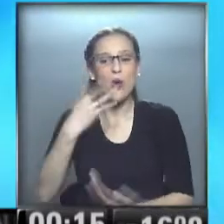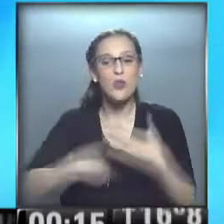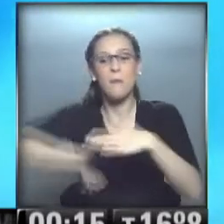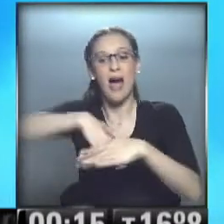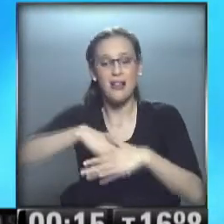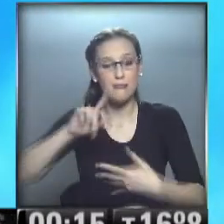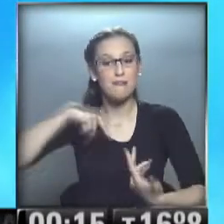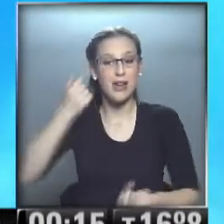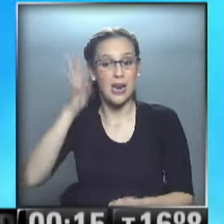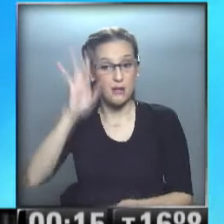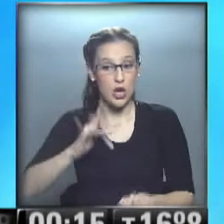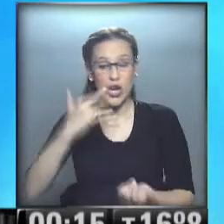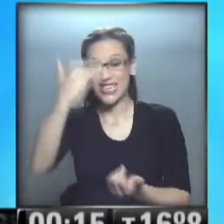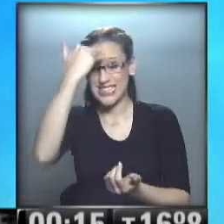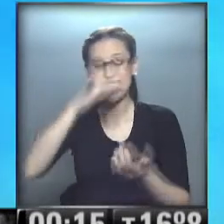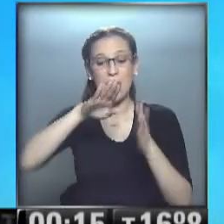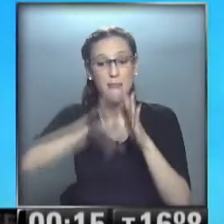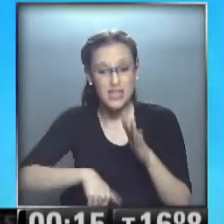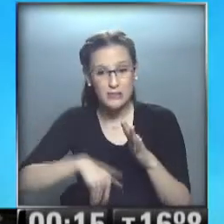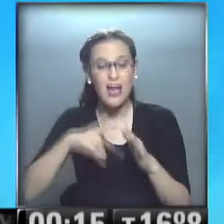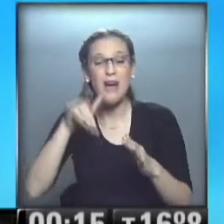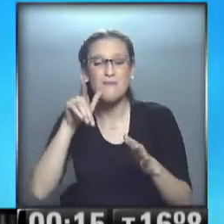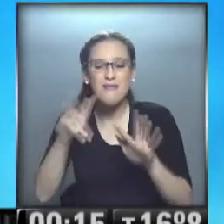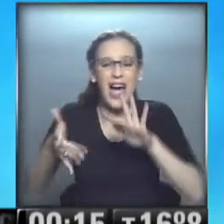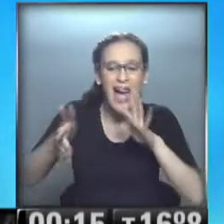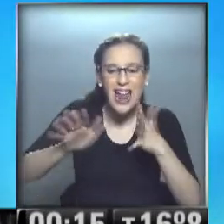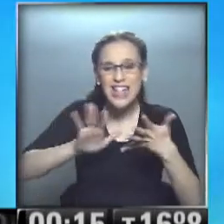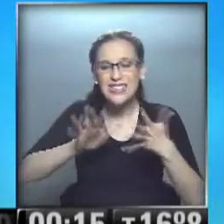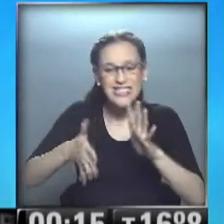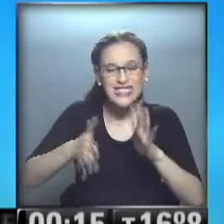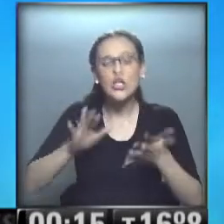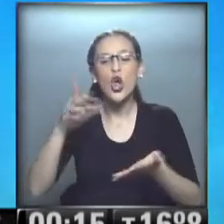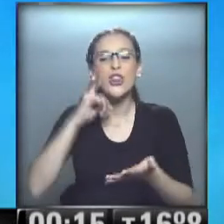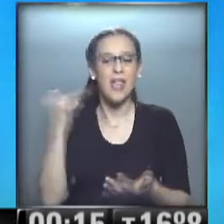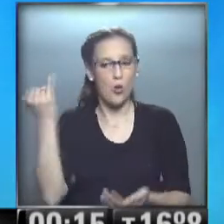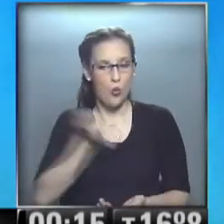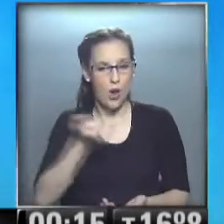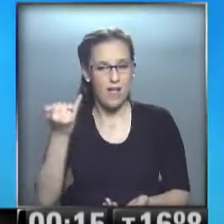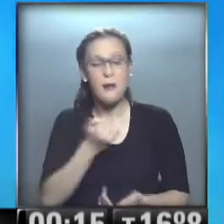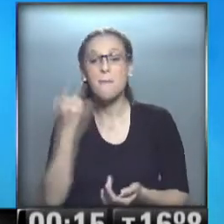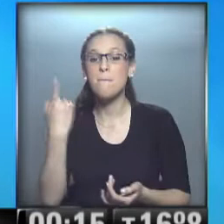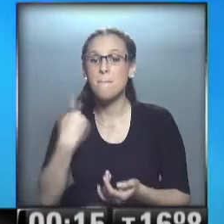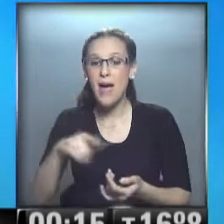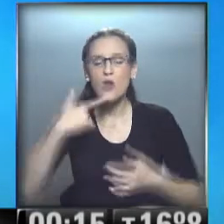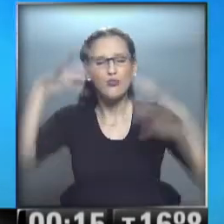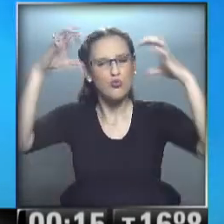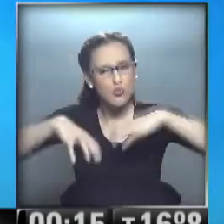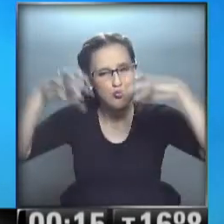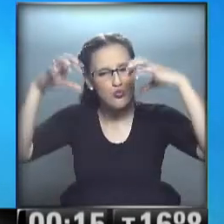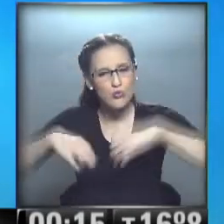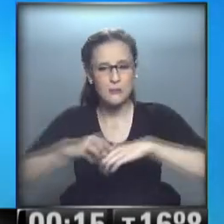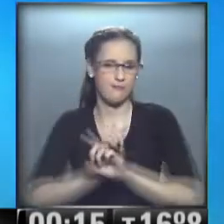mañana miércoles, 15 de mínima. Algo similar va a ocurrir en materia meteorológica el día jueves, pero ya sin algunos chaparrones que se